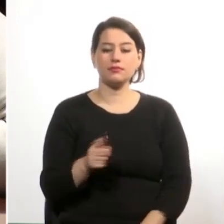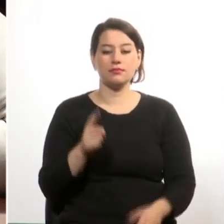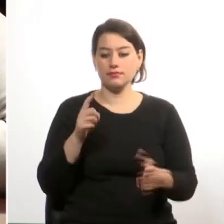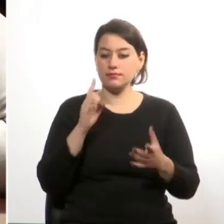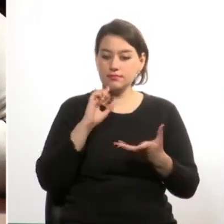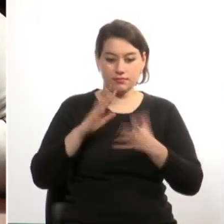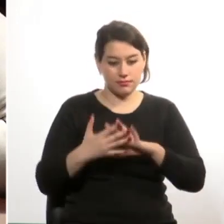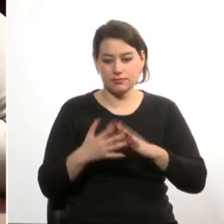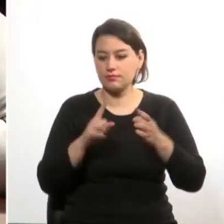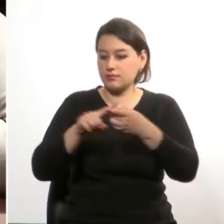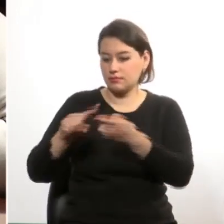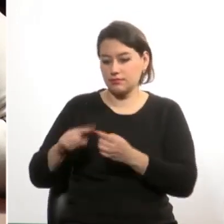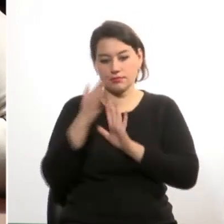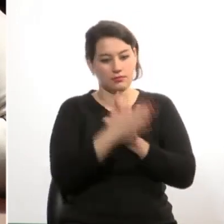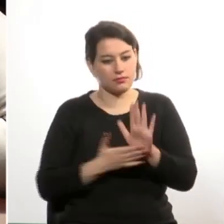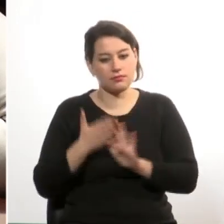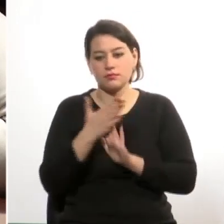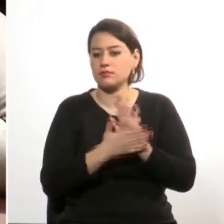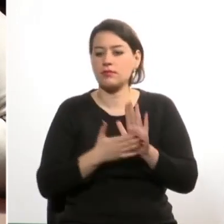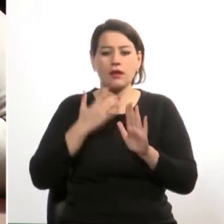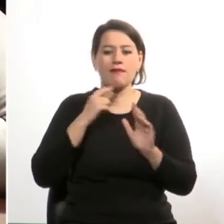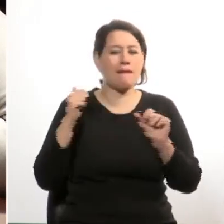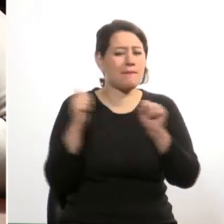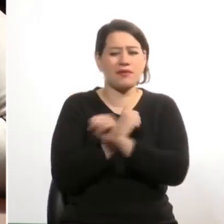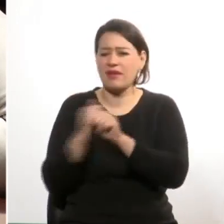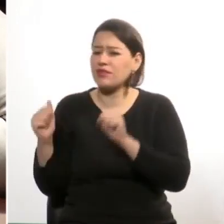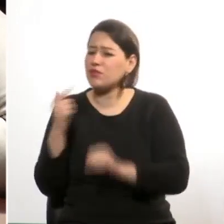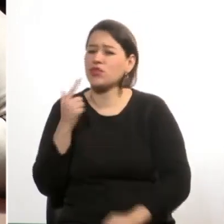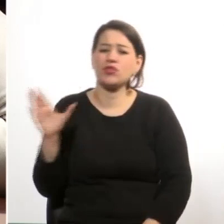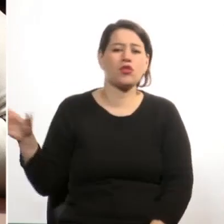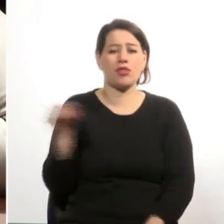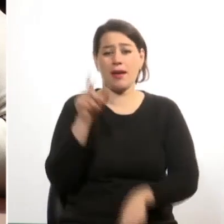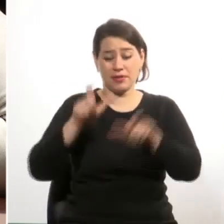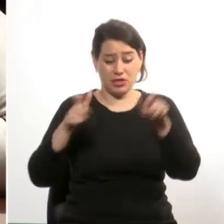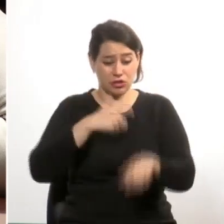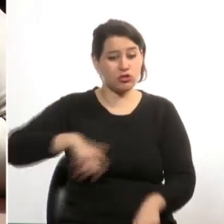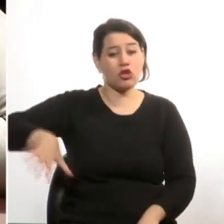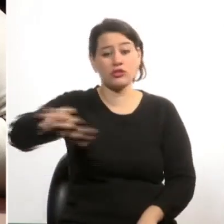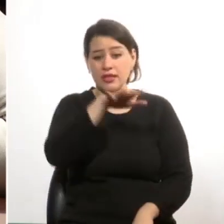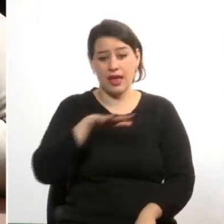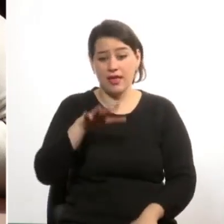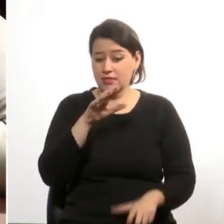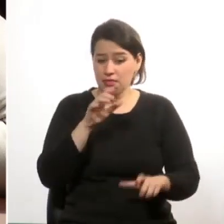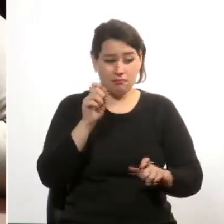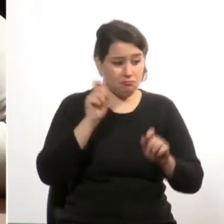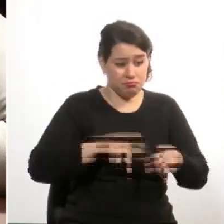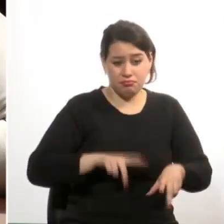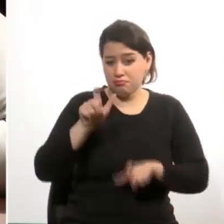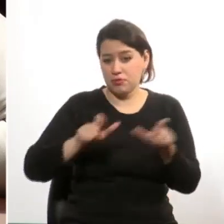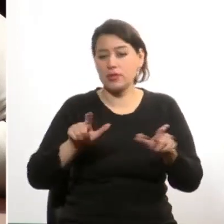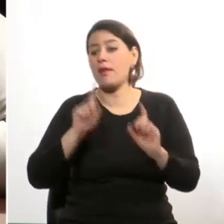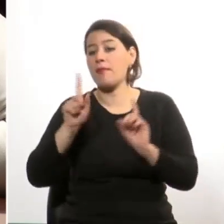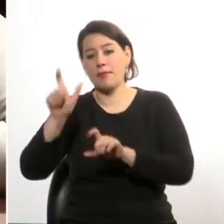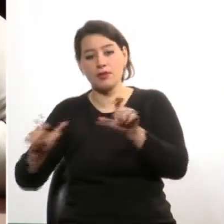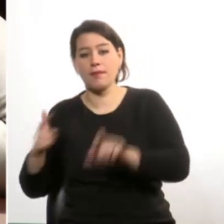nacional programática avalada por toda la sociedad civil y política. El único